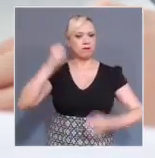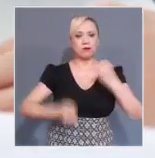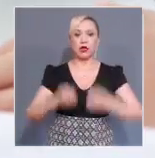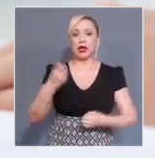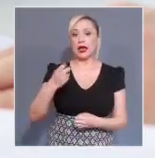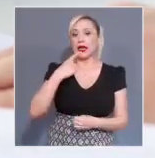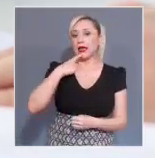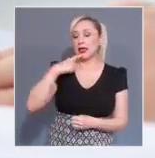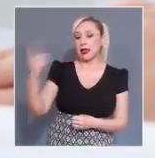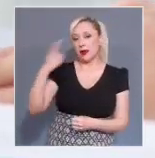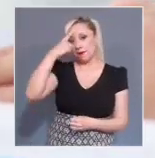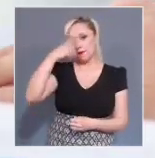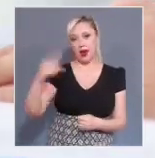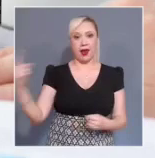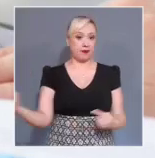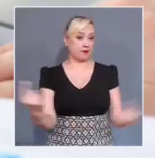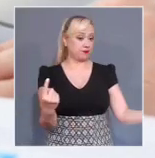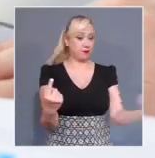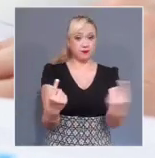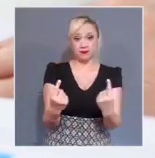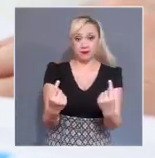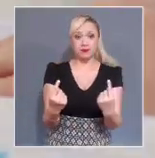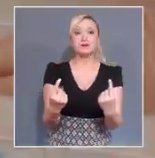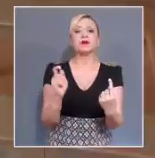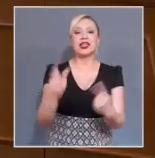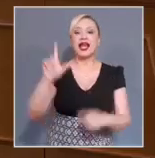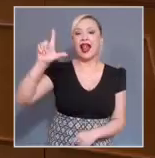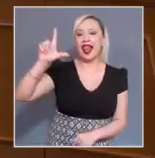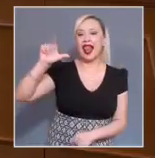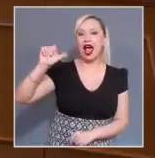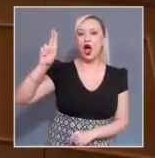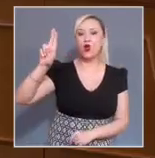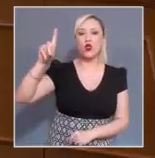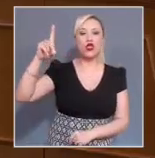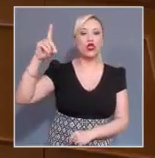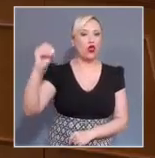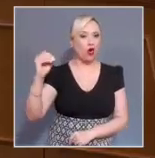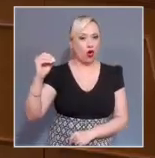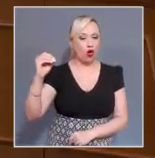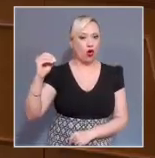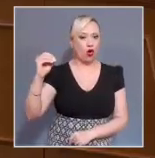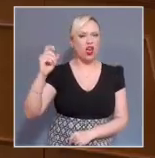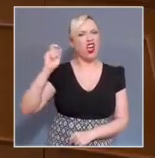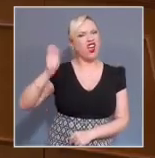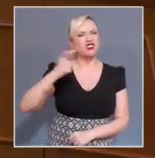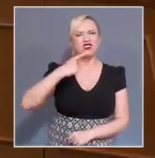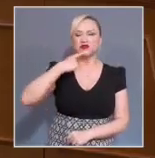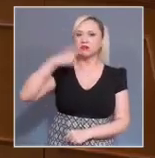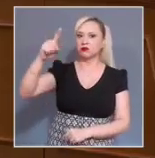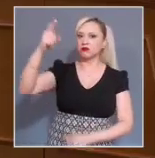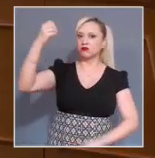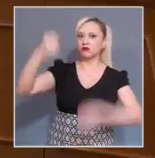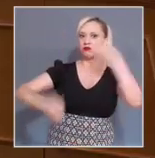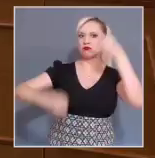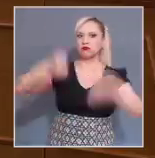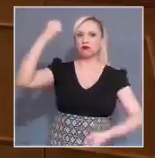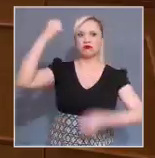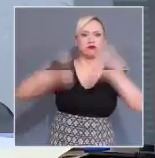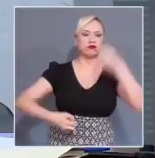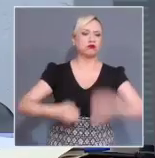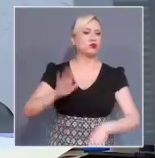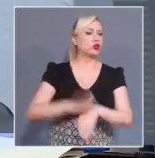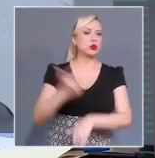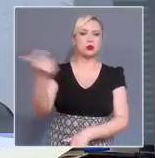las partes, se conoce como laudo incongruente. Así lo precisó la jueza Olga Arellano Estrada, adscrita al